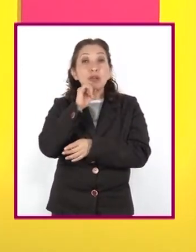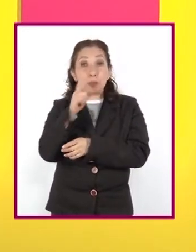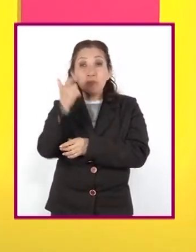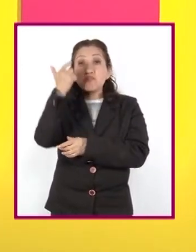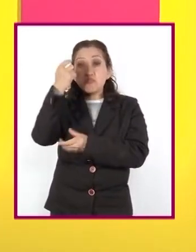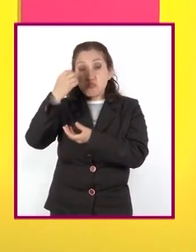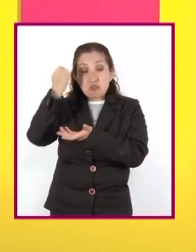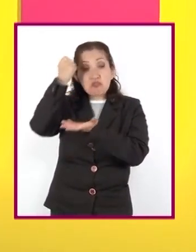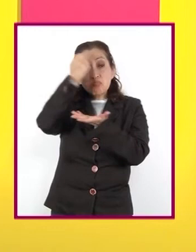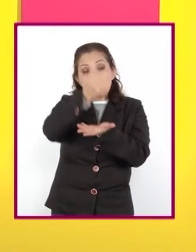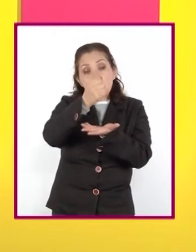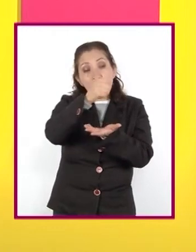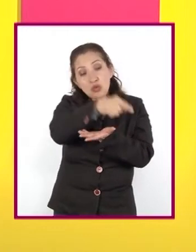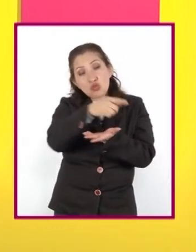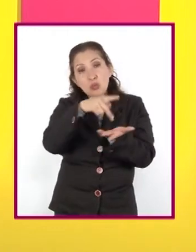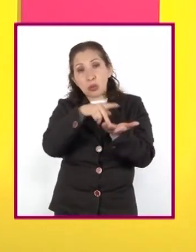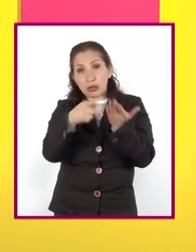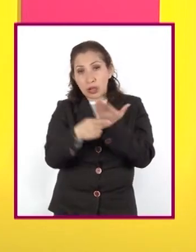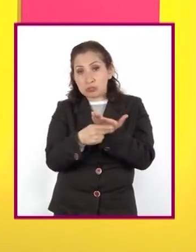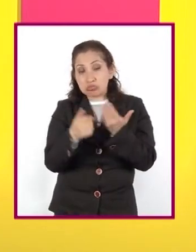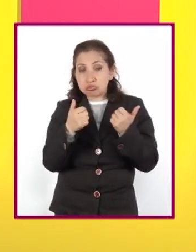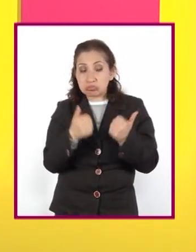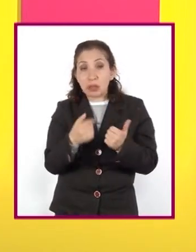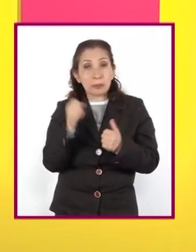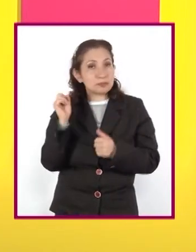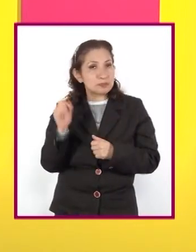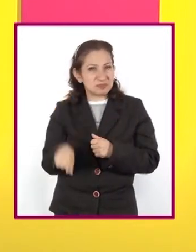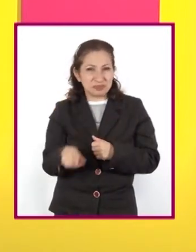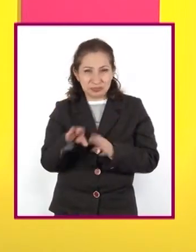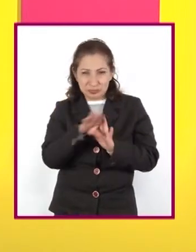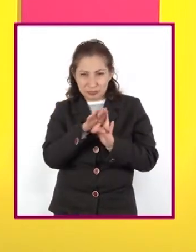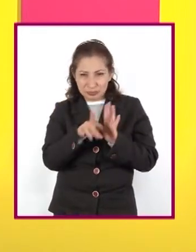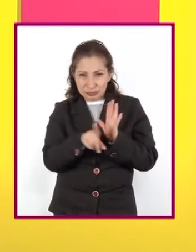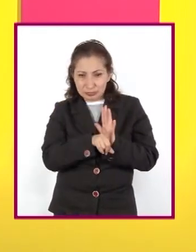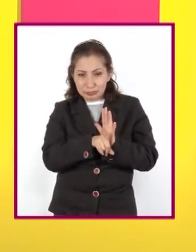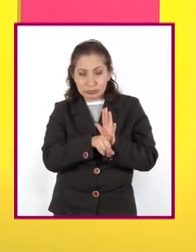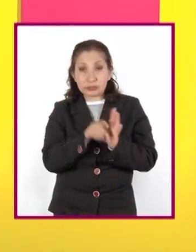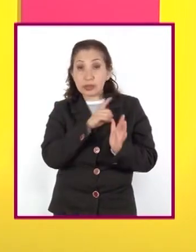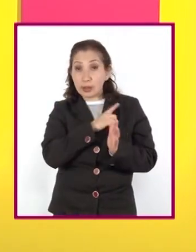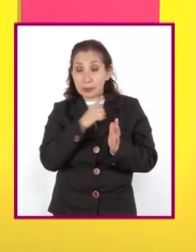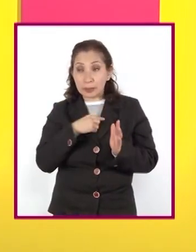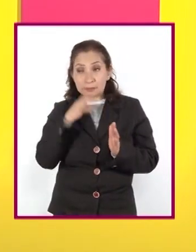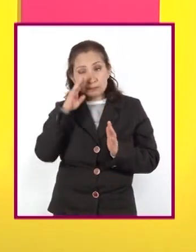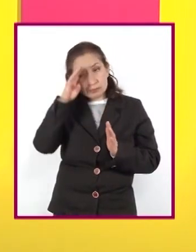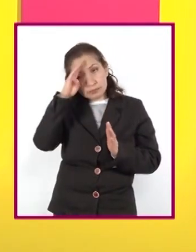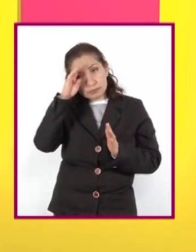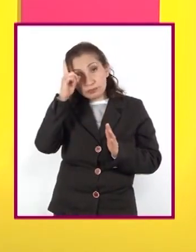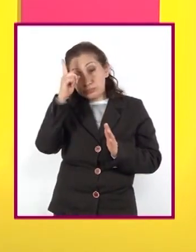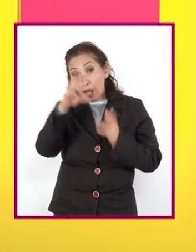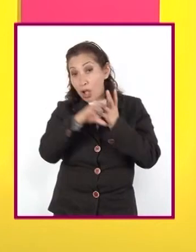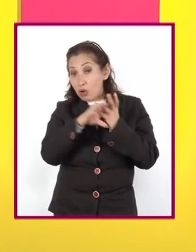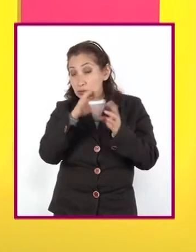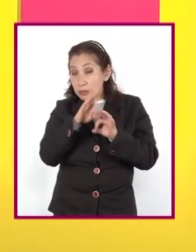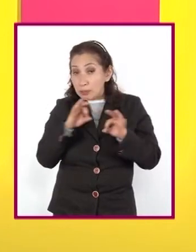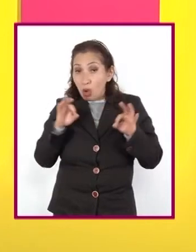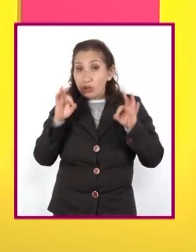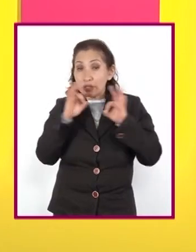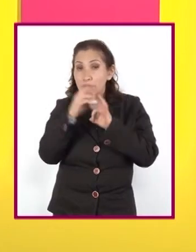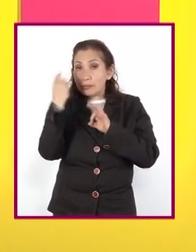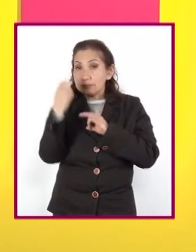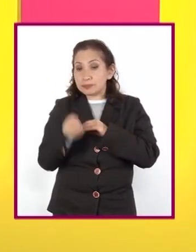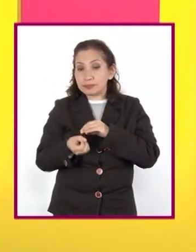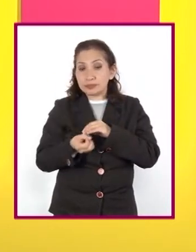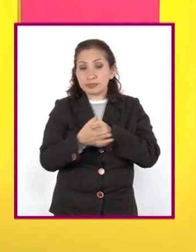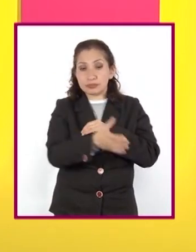recursos económicos. Por lo tanto, como parte de la metodología, debe considerarse un paso al que pueden